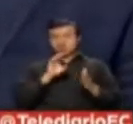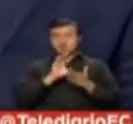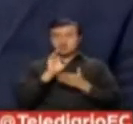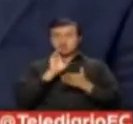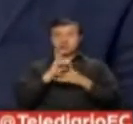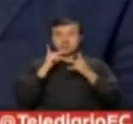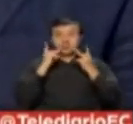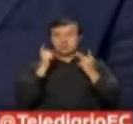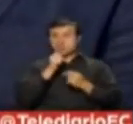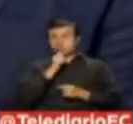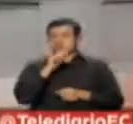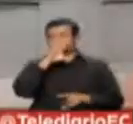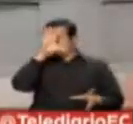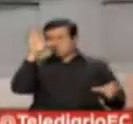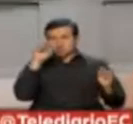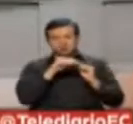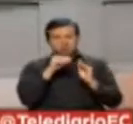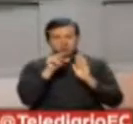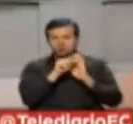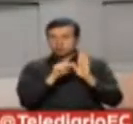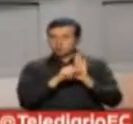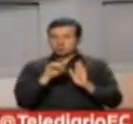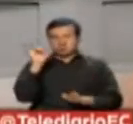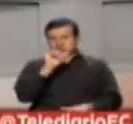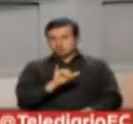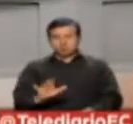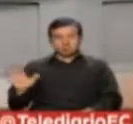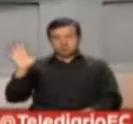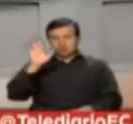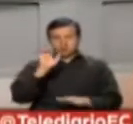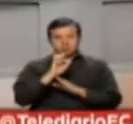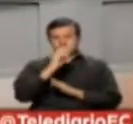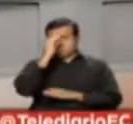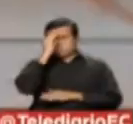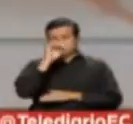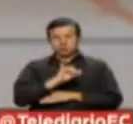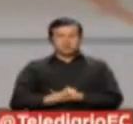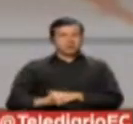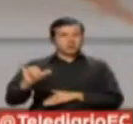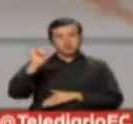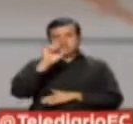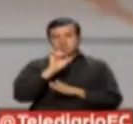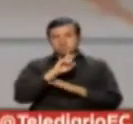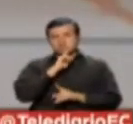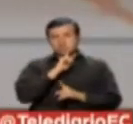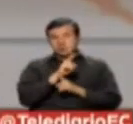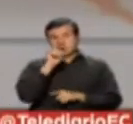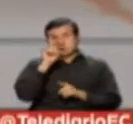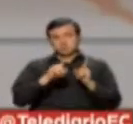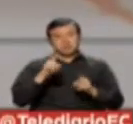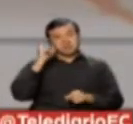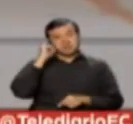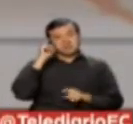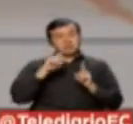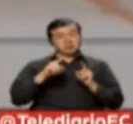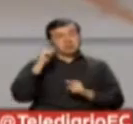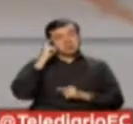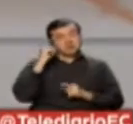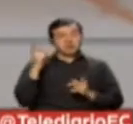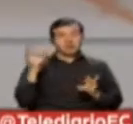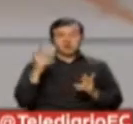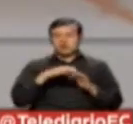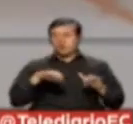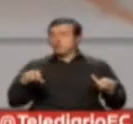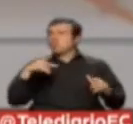y privados por supuesto las normas son para todo el país la educación es de todo el país a veces pensamos o hacemos una falsa